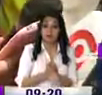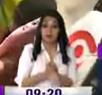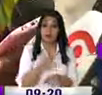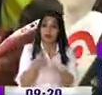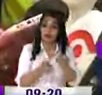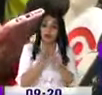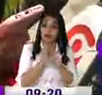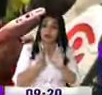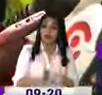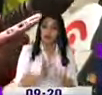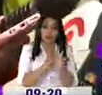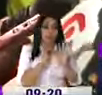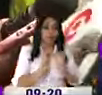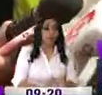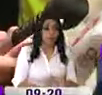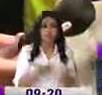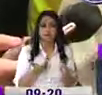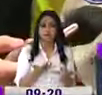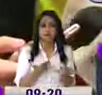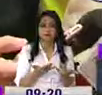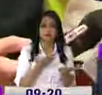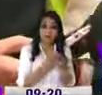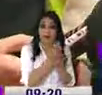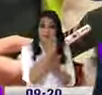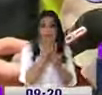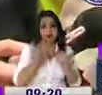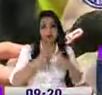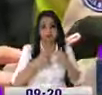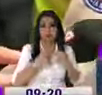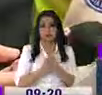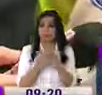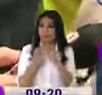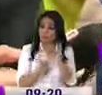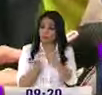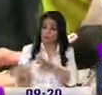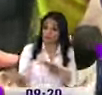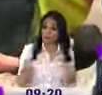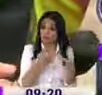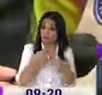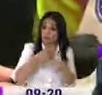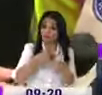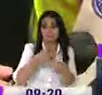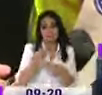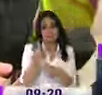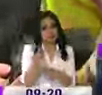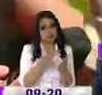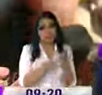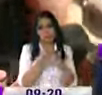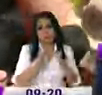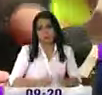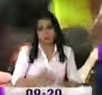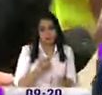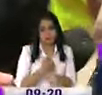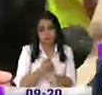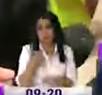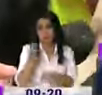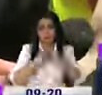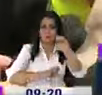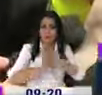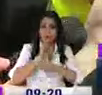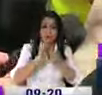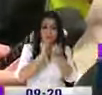aquellos funcionarios que son ya de carrera. Había mucha gente ahí. Bueno, es lo que ha valorado el Ministerio de Trabajo haciendo